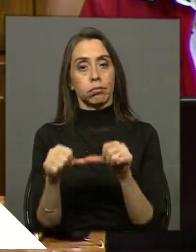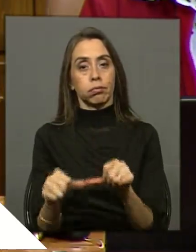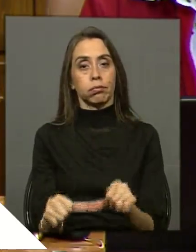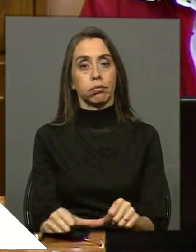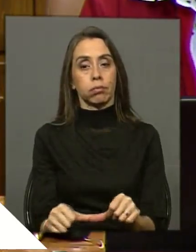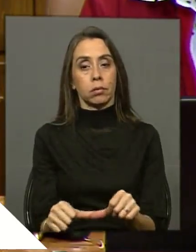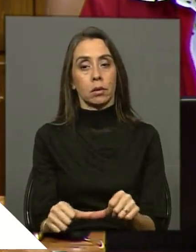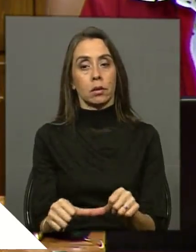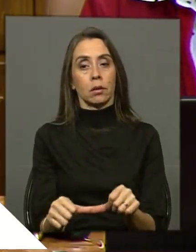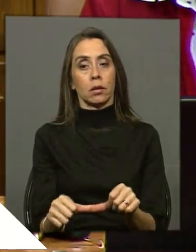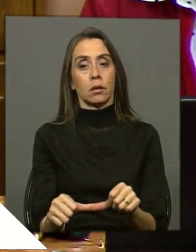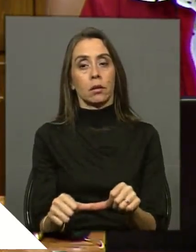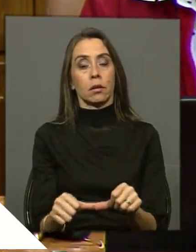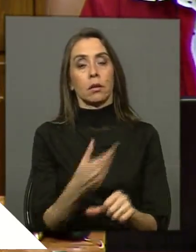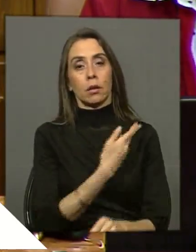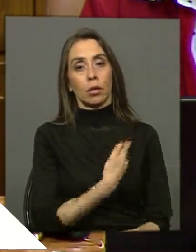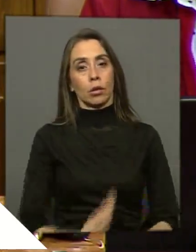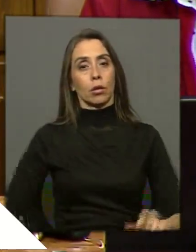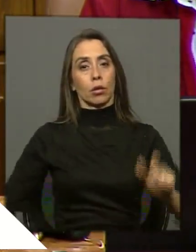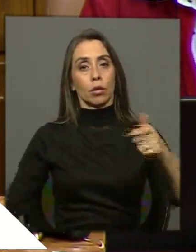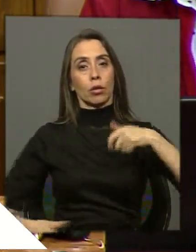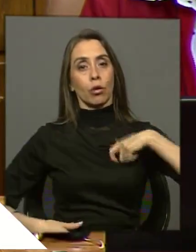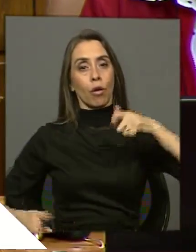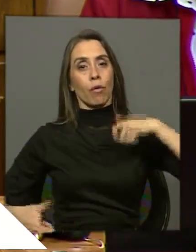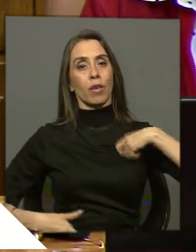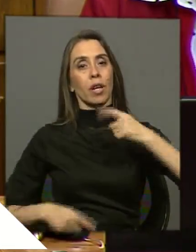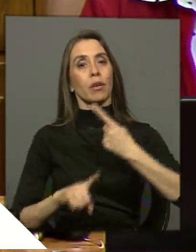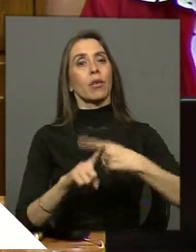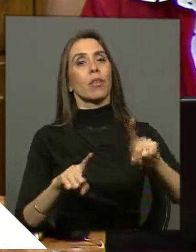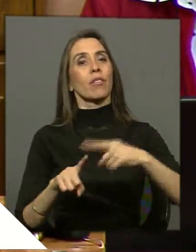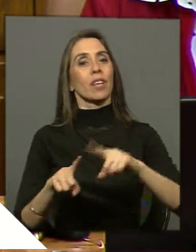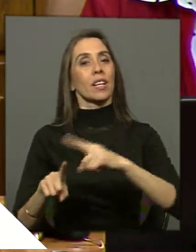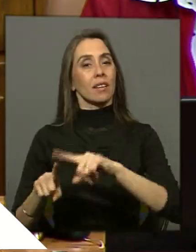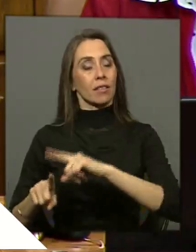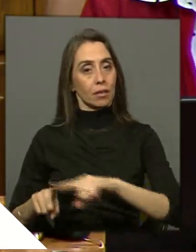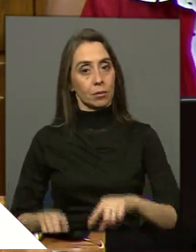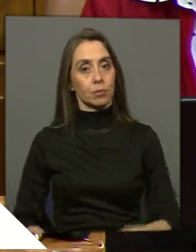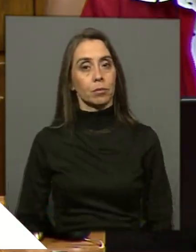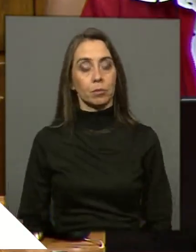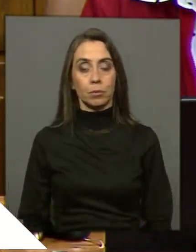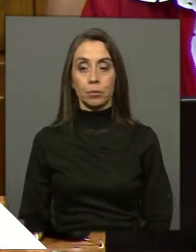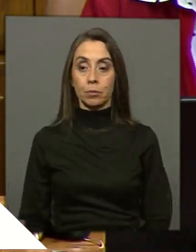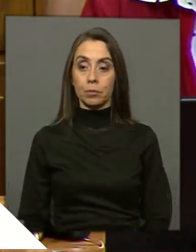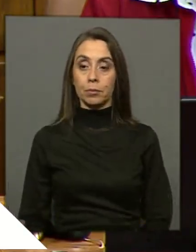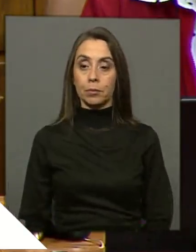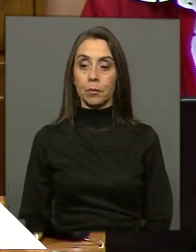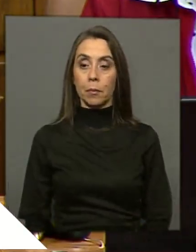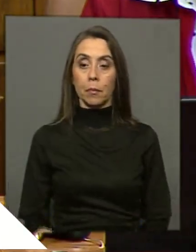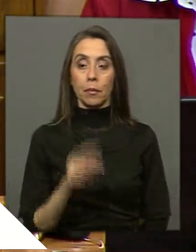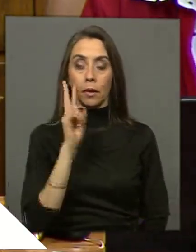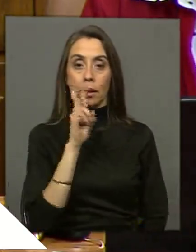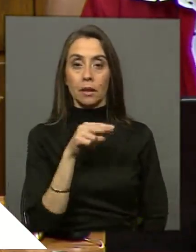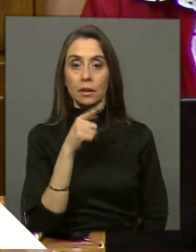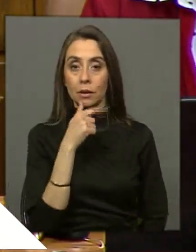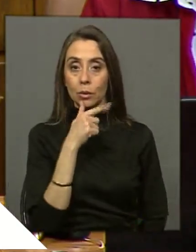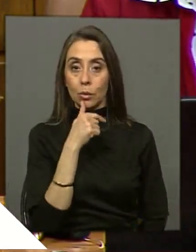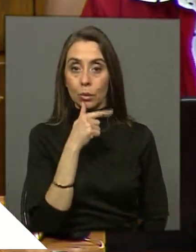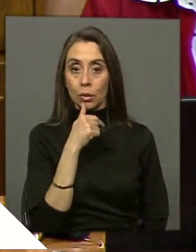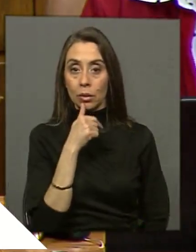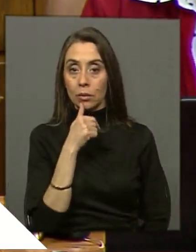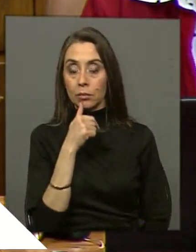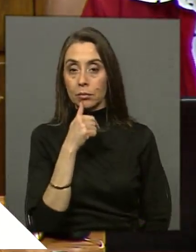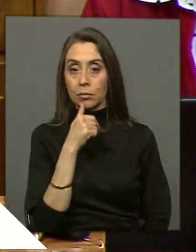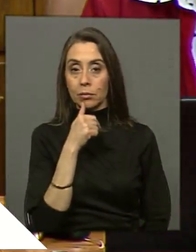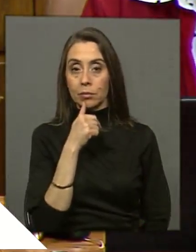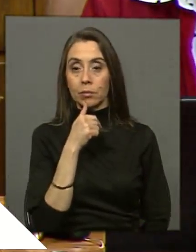gobiernos de distintos signos políticos. No queda lugar a dudas de